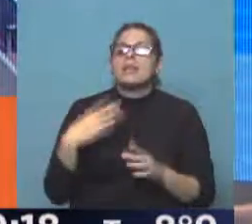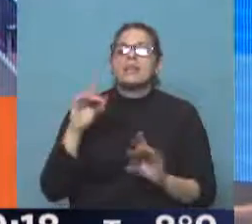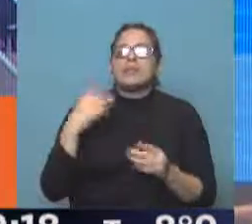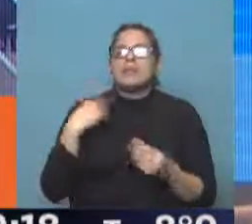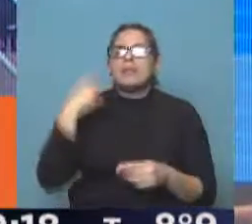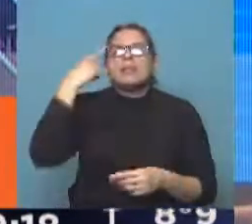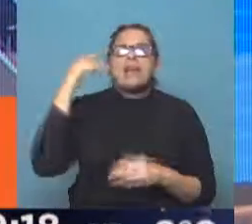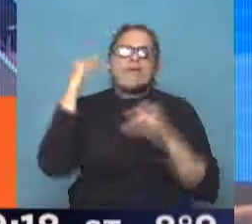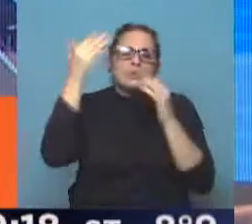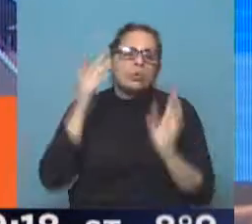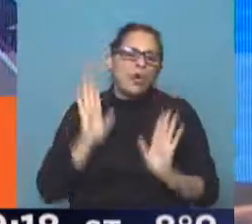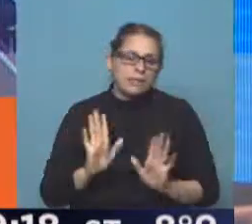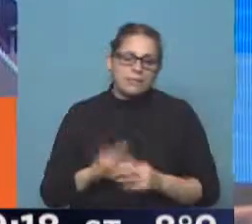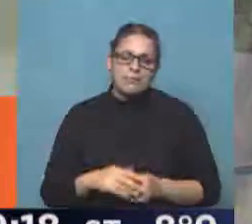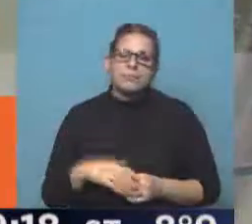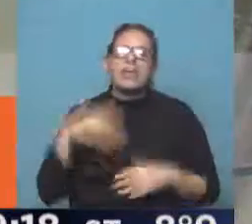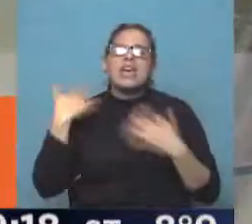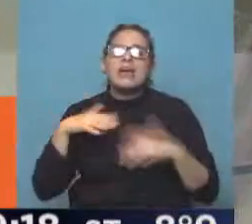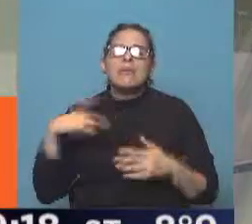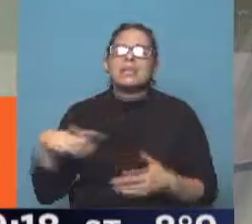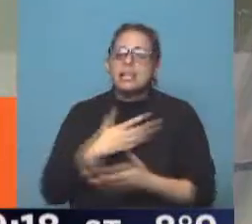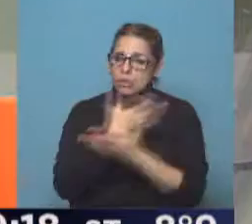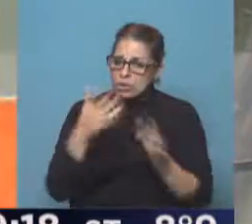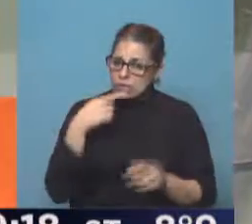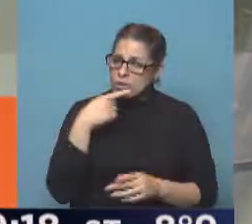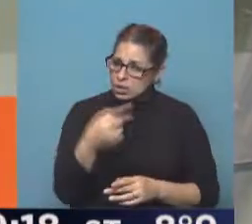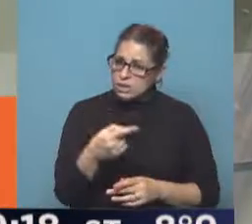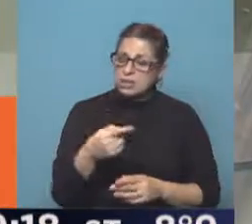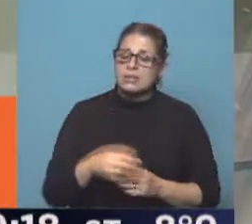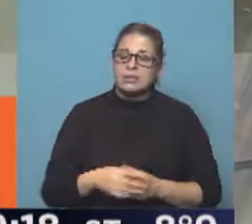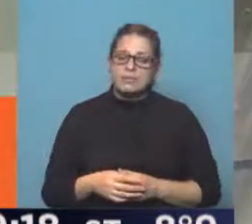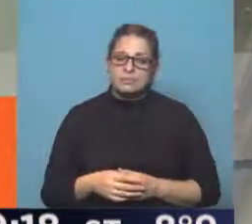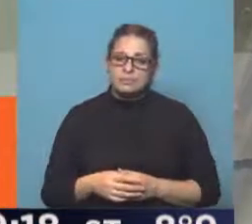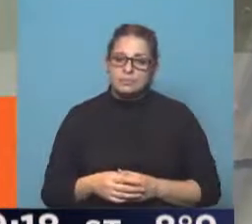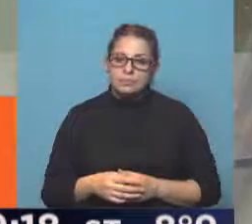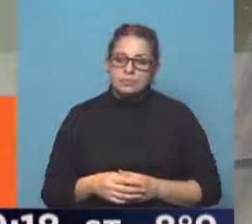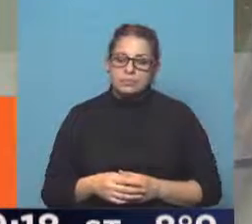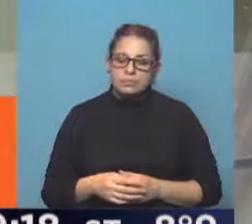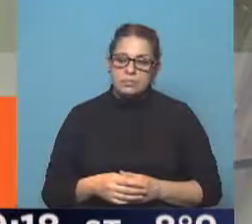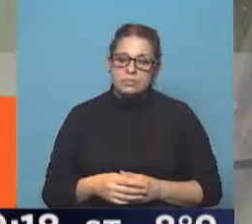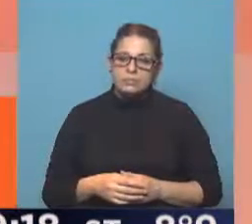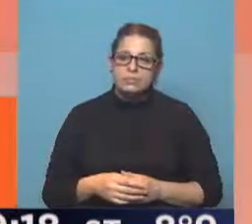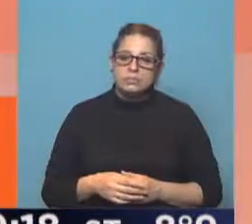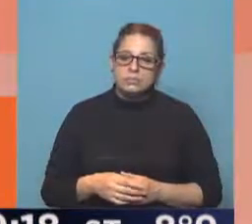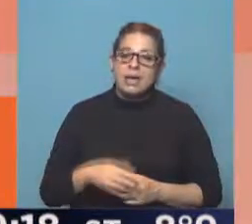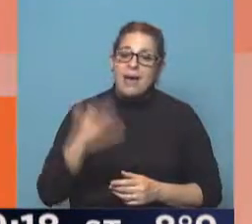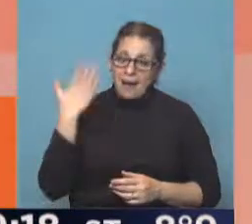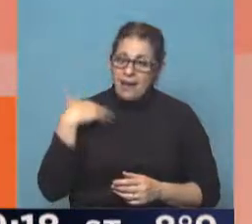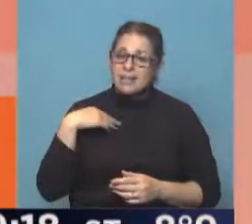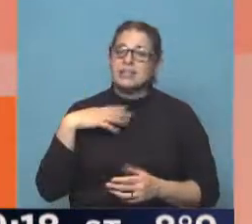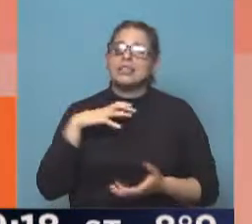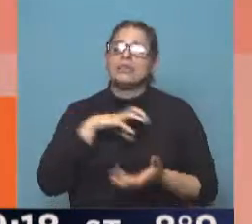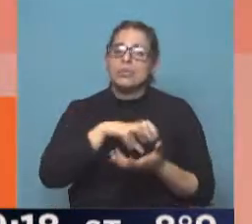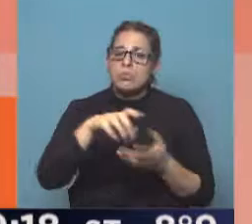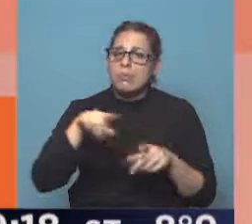horizonte. Daniel, esa emergencia social que vos estás planteando y que en definitiva también la han planteado en sectores